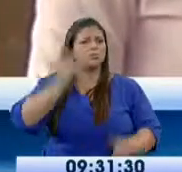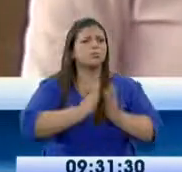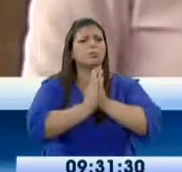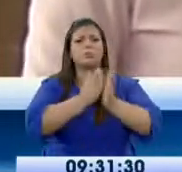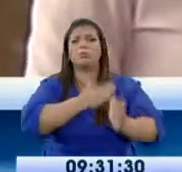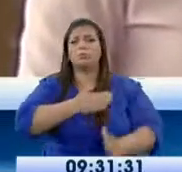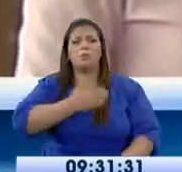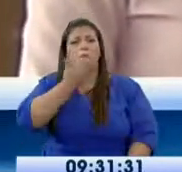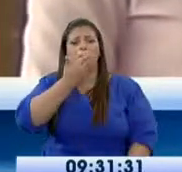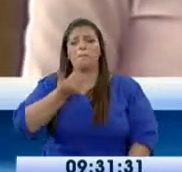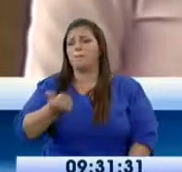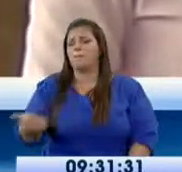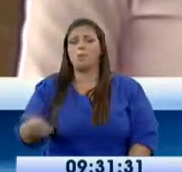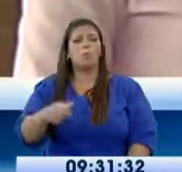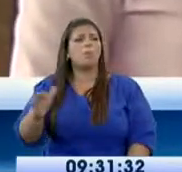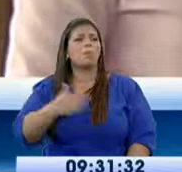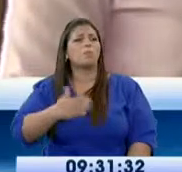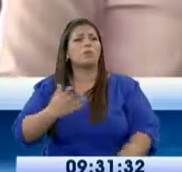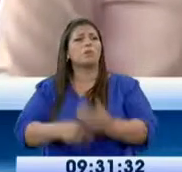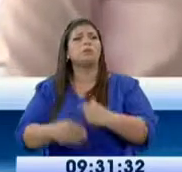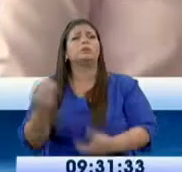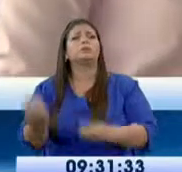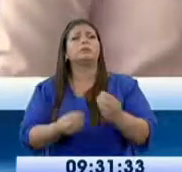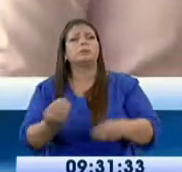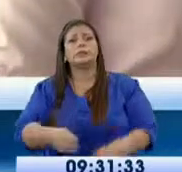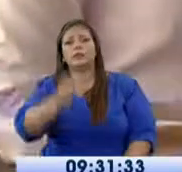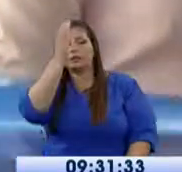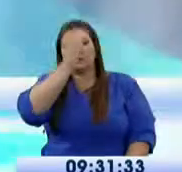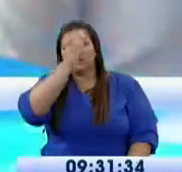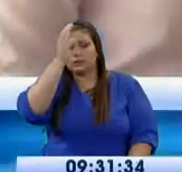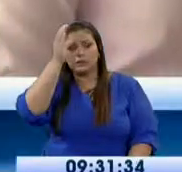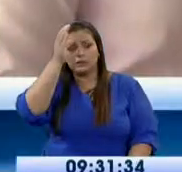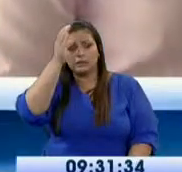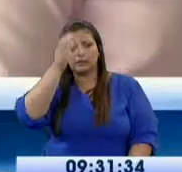les sensibiliza lo que es un tratamiento ambulatorio,